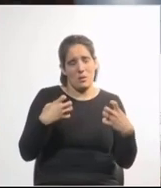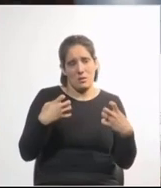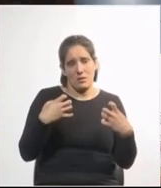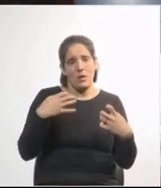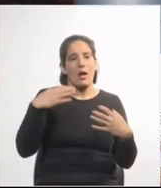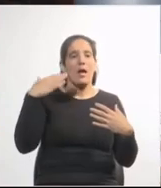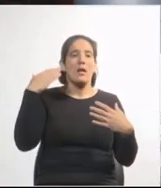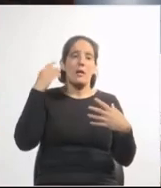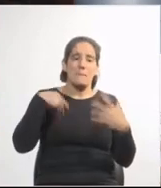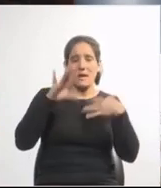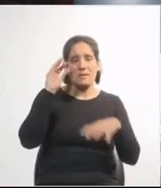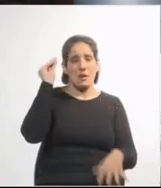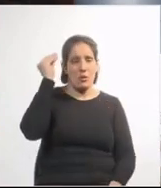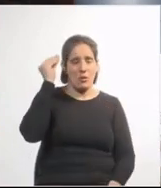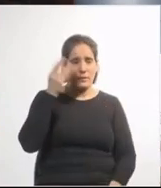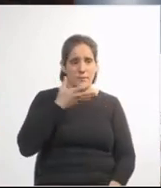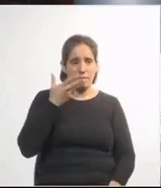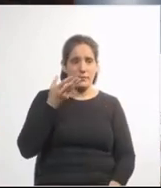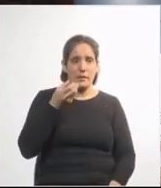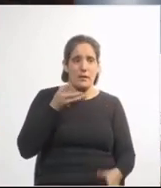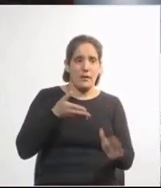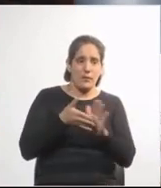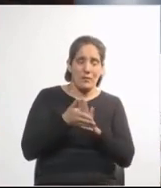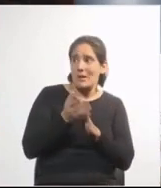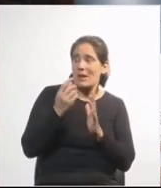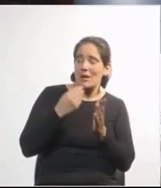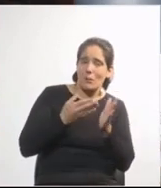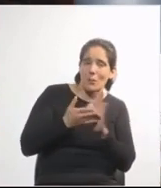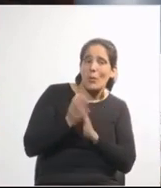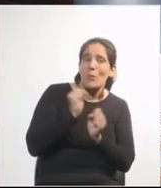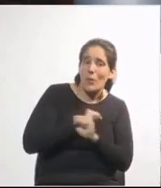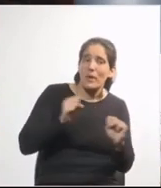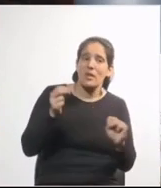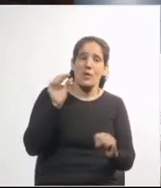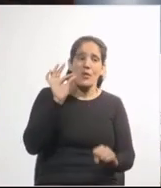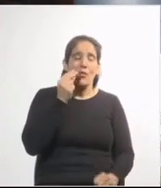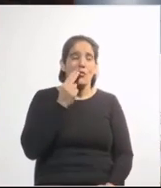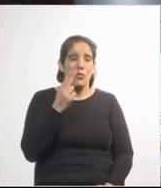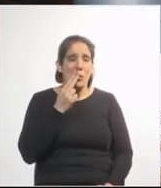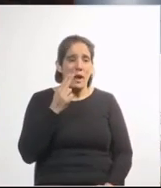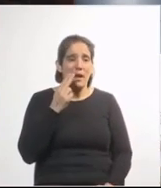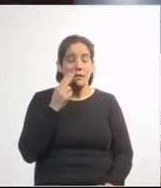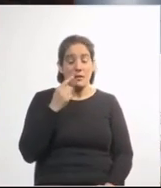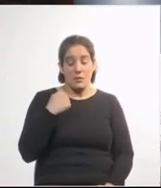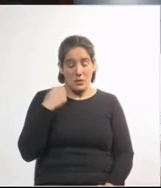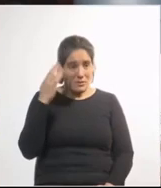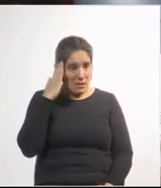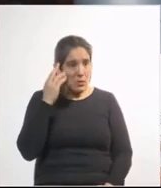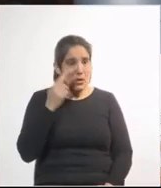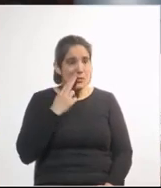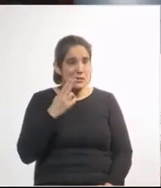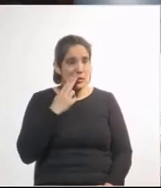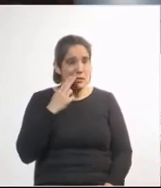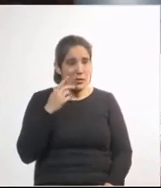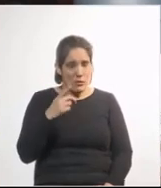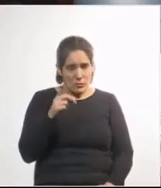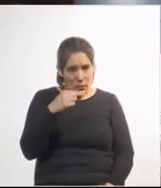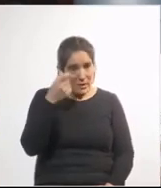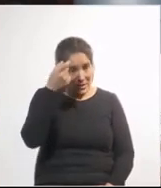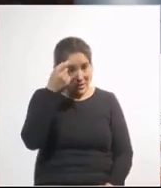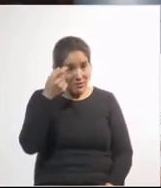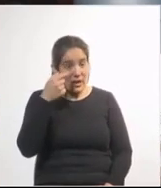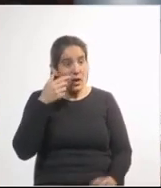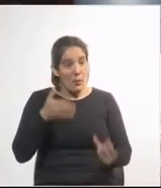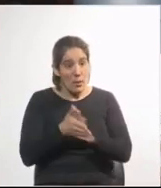y los jóvenes que pueden entrar en esta adicción, y sabemos que el consumo de tabaco está demostrado científicamente